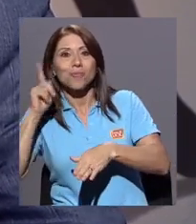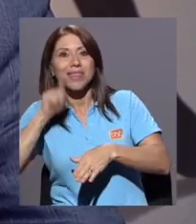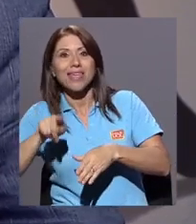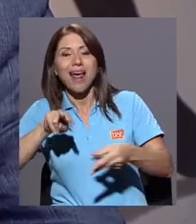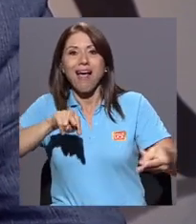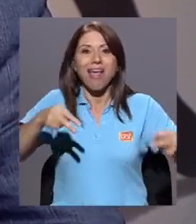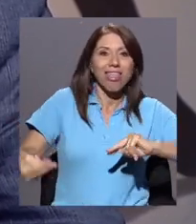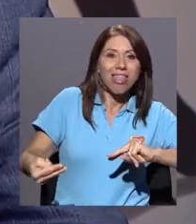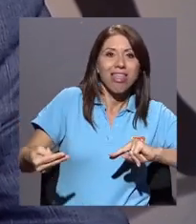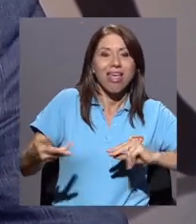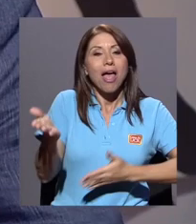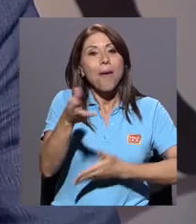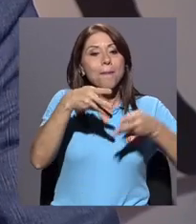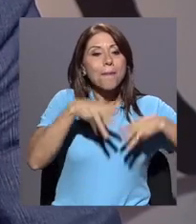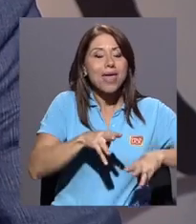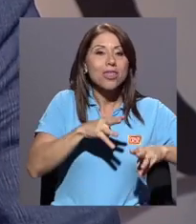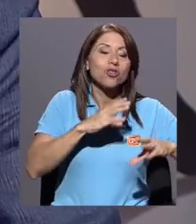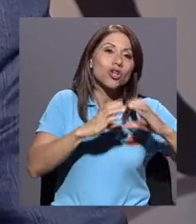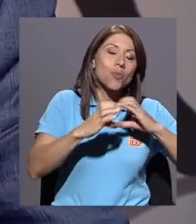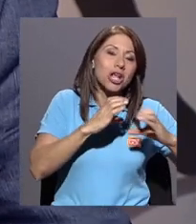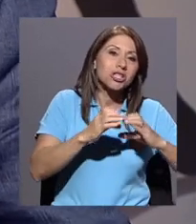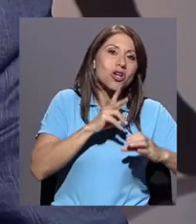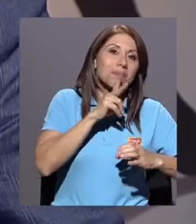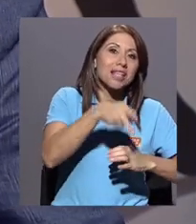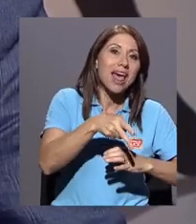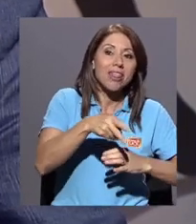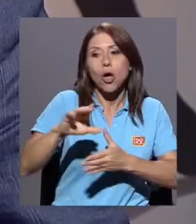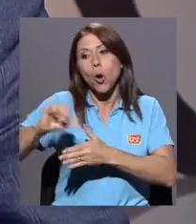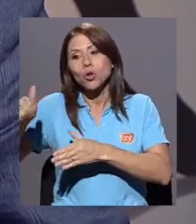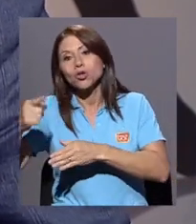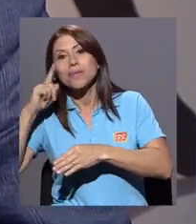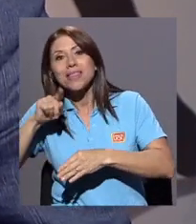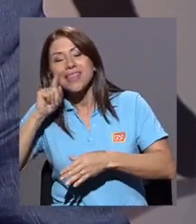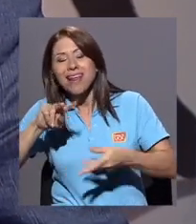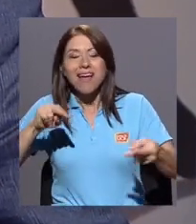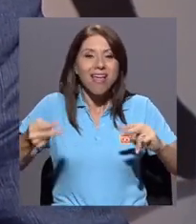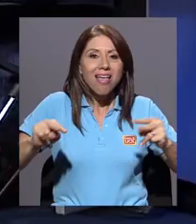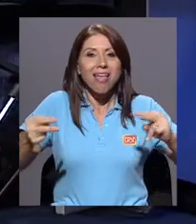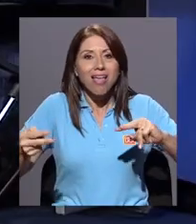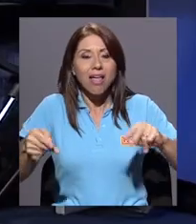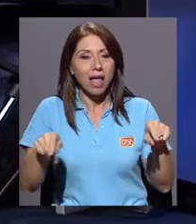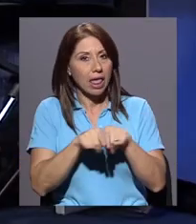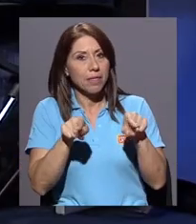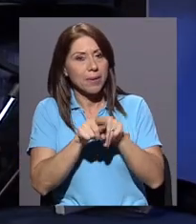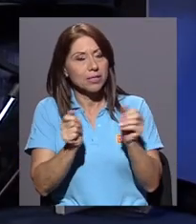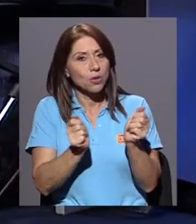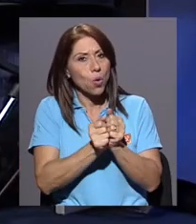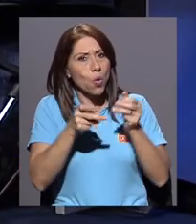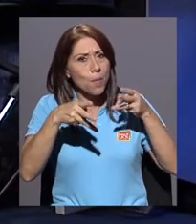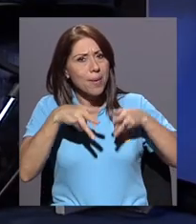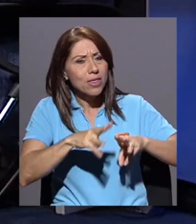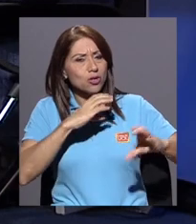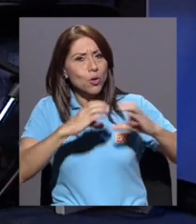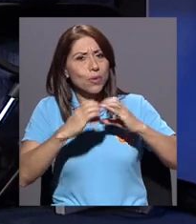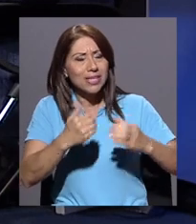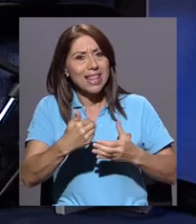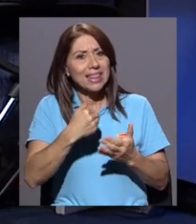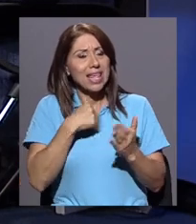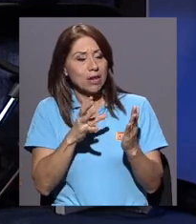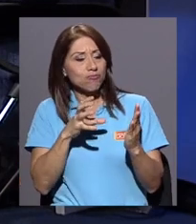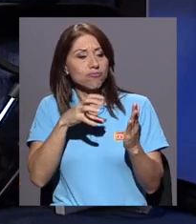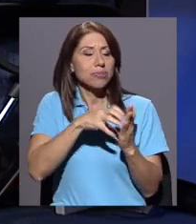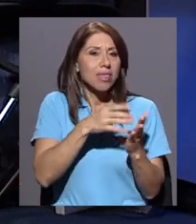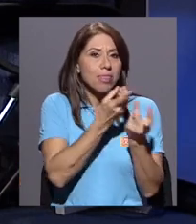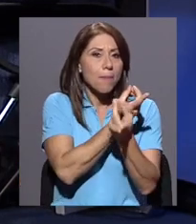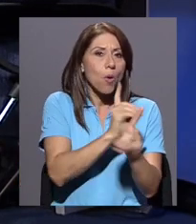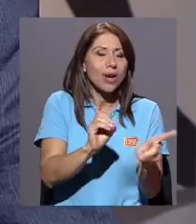Para lo que para ciertos medios es verdad, para ciertos partidarios es mentira y viceversa. Y además con medios que editorialmente además tienen líneas editoriales demócratas